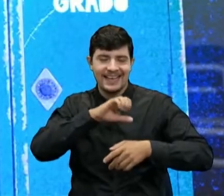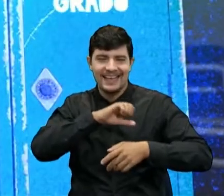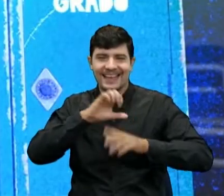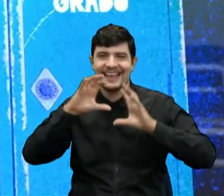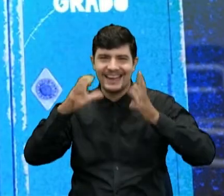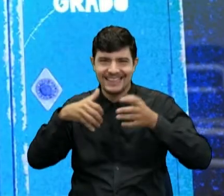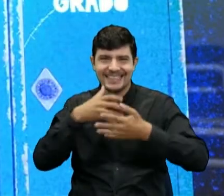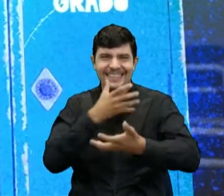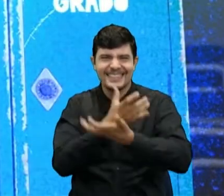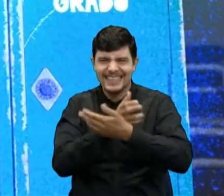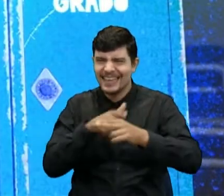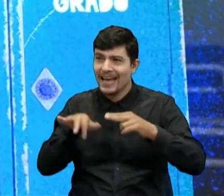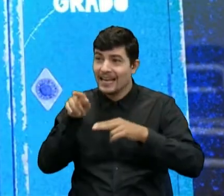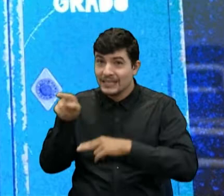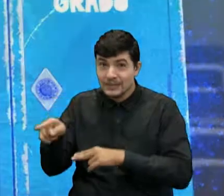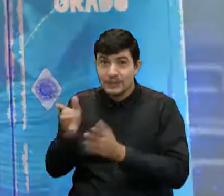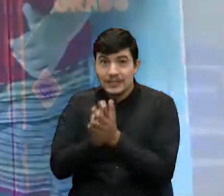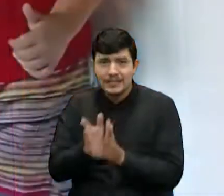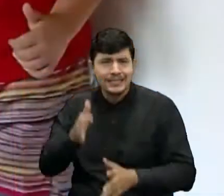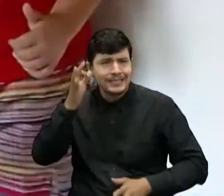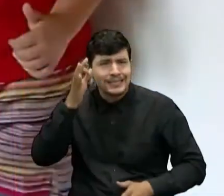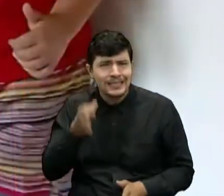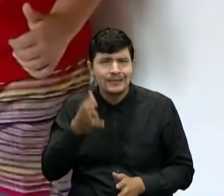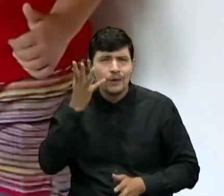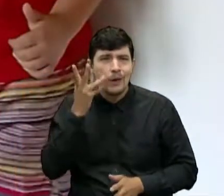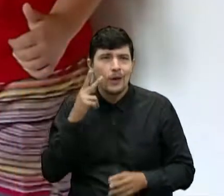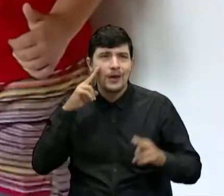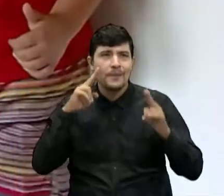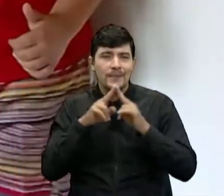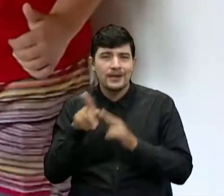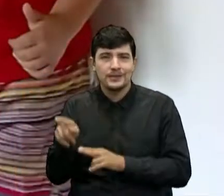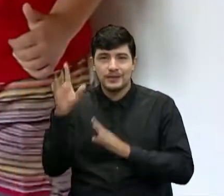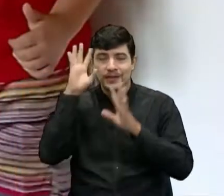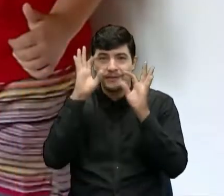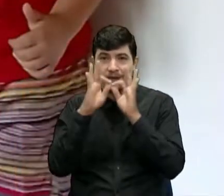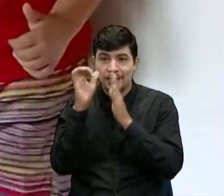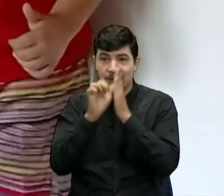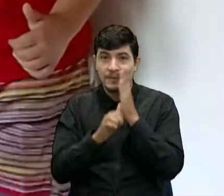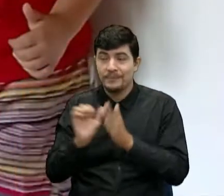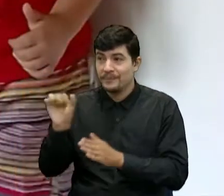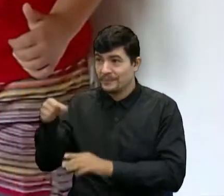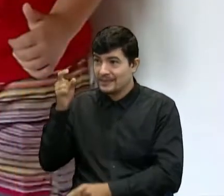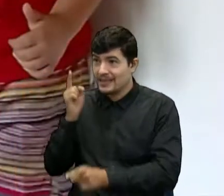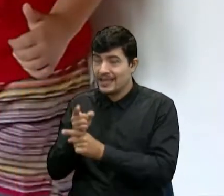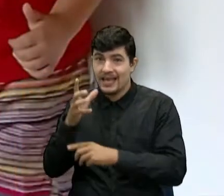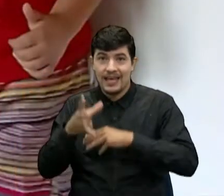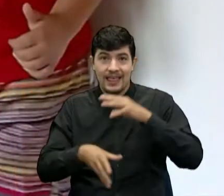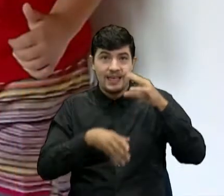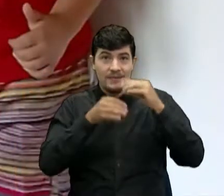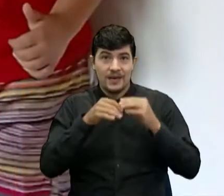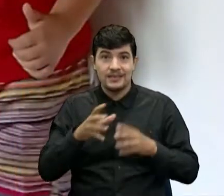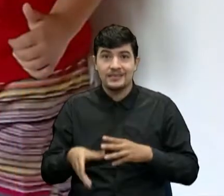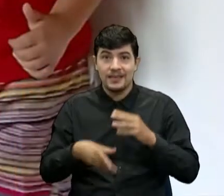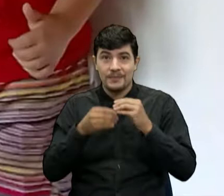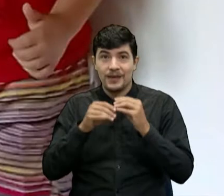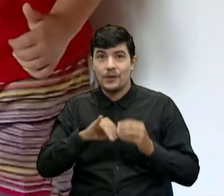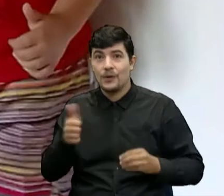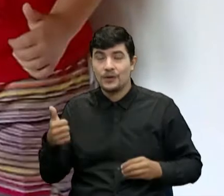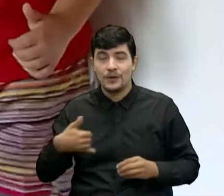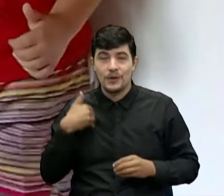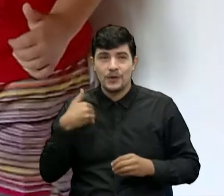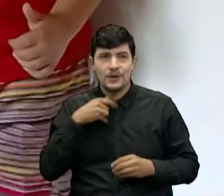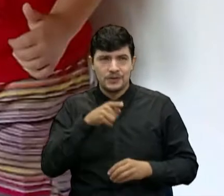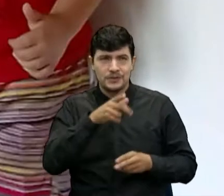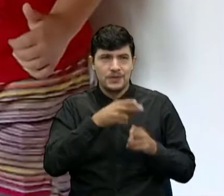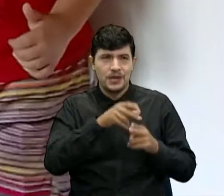Este televidente Es fiel televidente Con el programa Ah si Y por supuesto Hay más jóvenes Ahí conectados El se llama